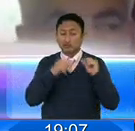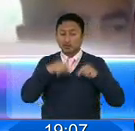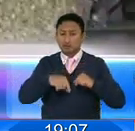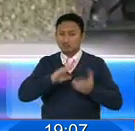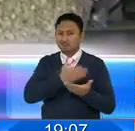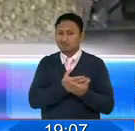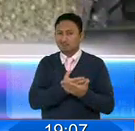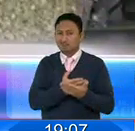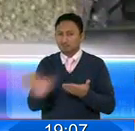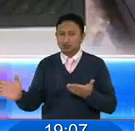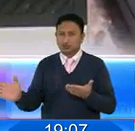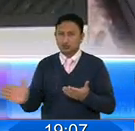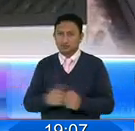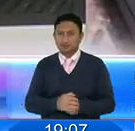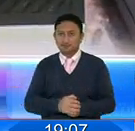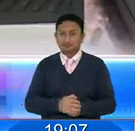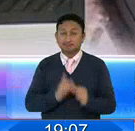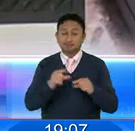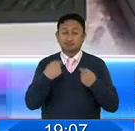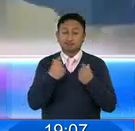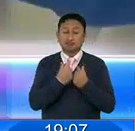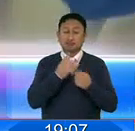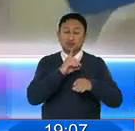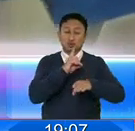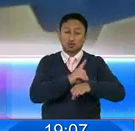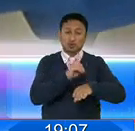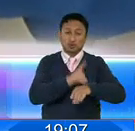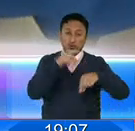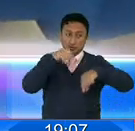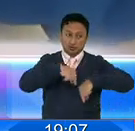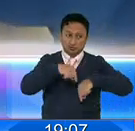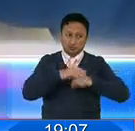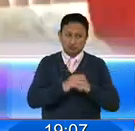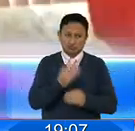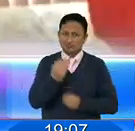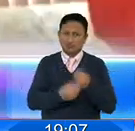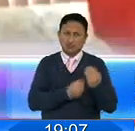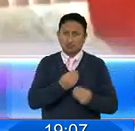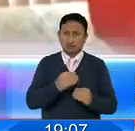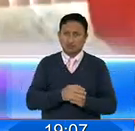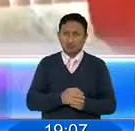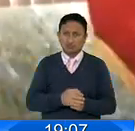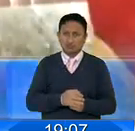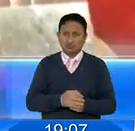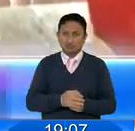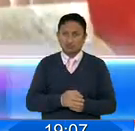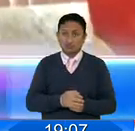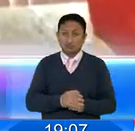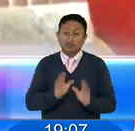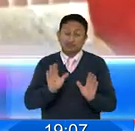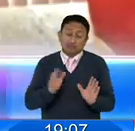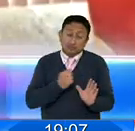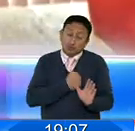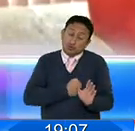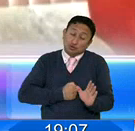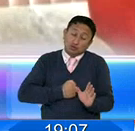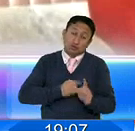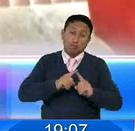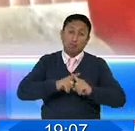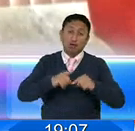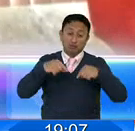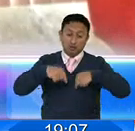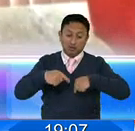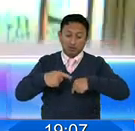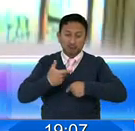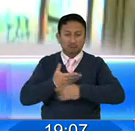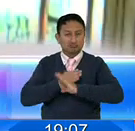derogado. Gremios de la salud, por su parte, analizan ciertas medidas. Tomaremos las medidas que, muy a nuestro pesar, tengan que